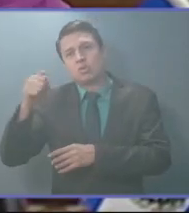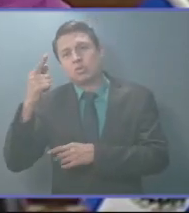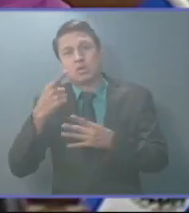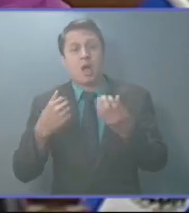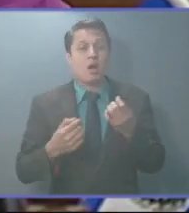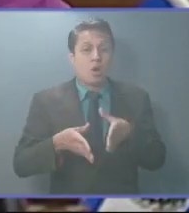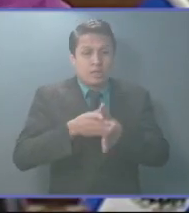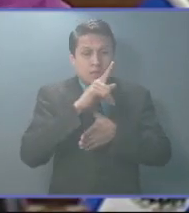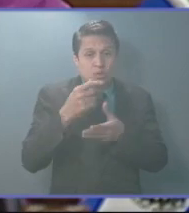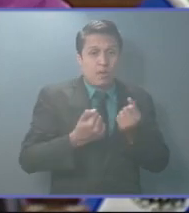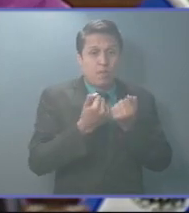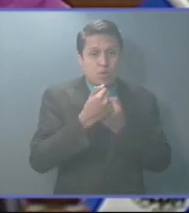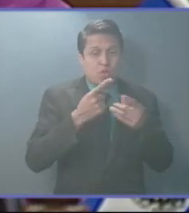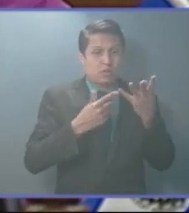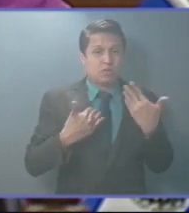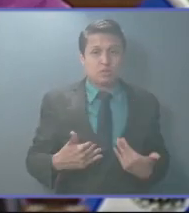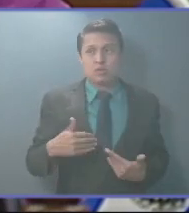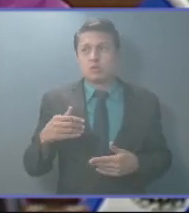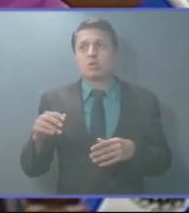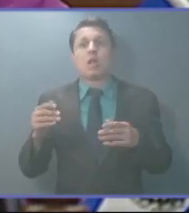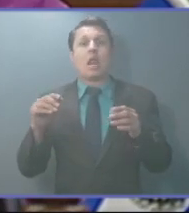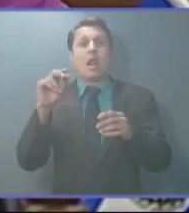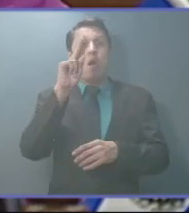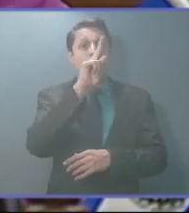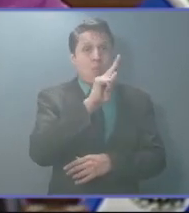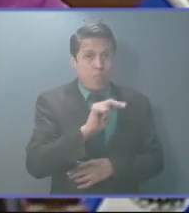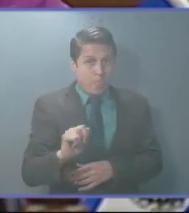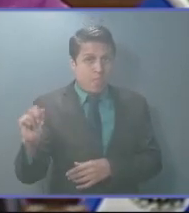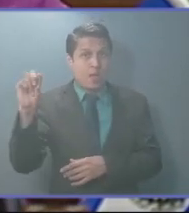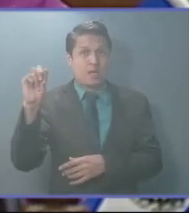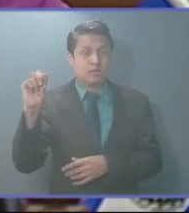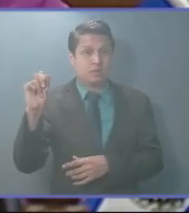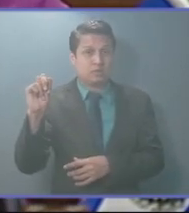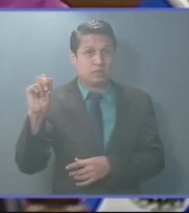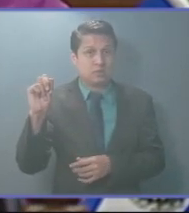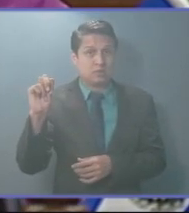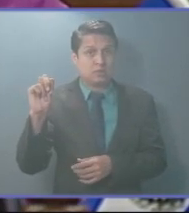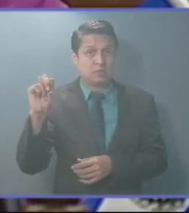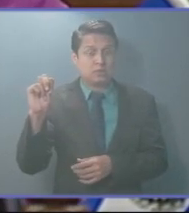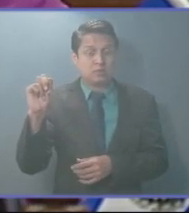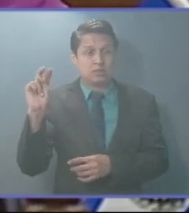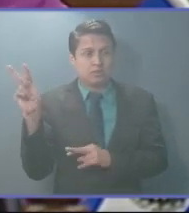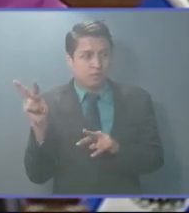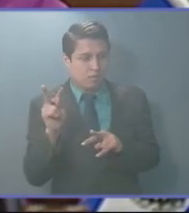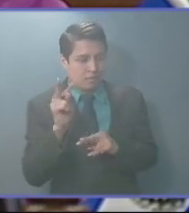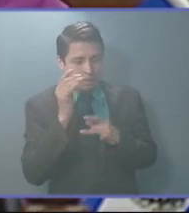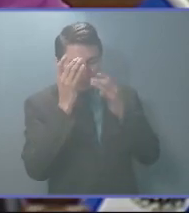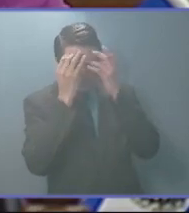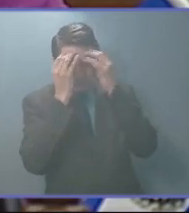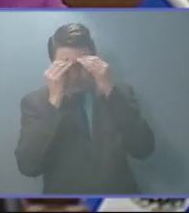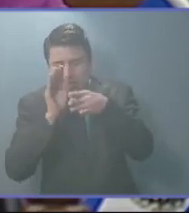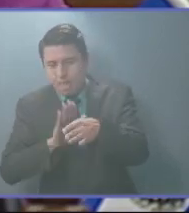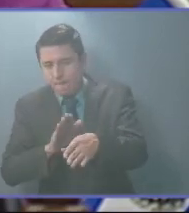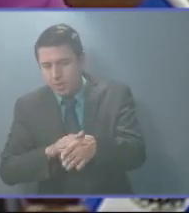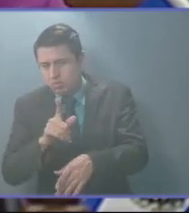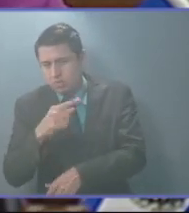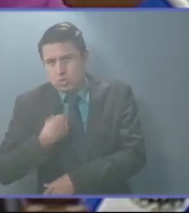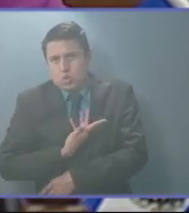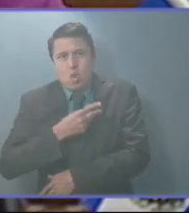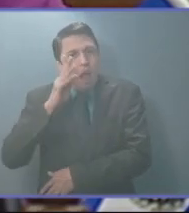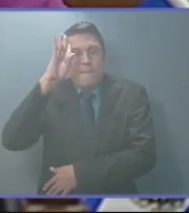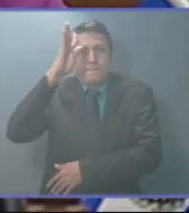humanos las mismas naciones unidas le hizo un llamado no puede decir lo que nosotros estamos inventando